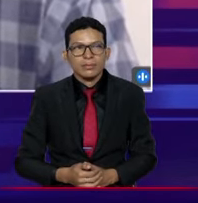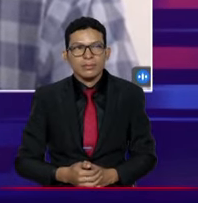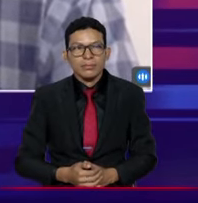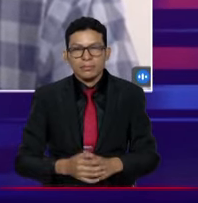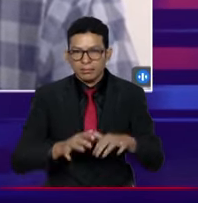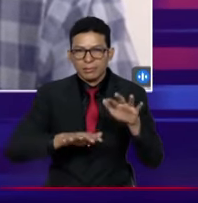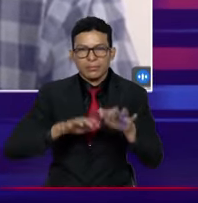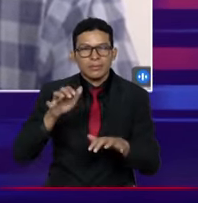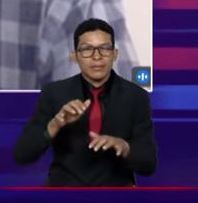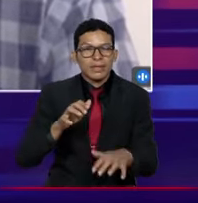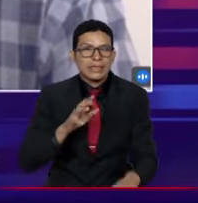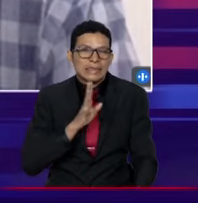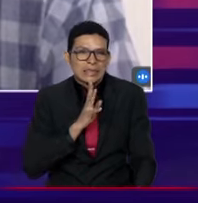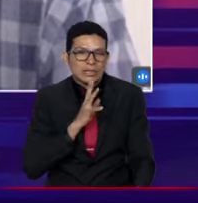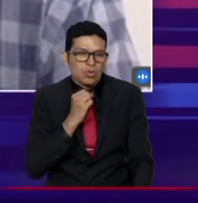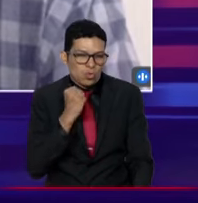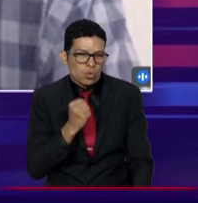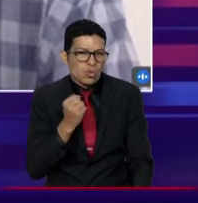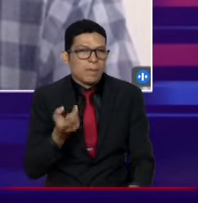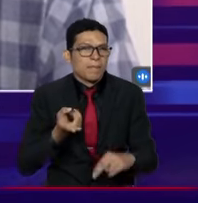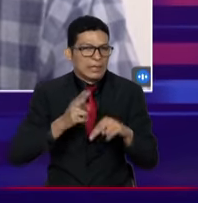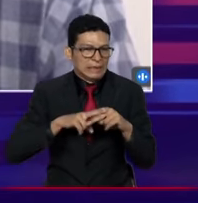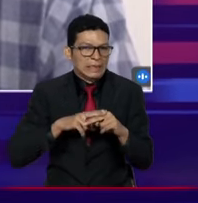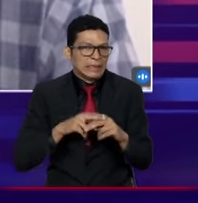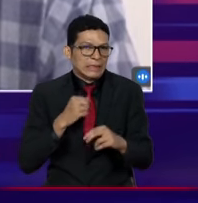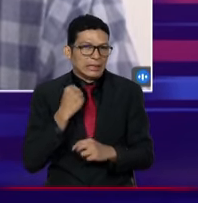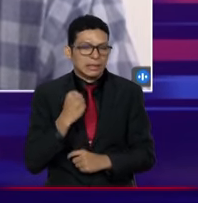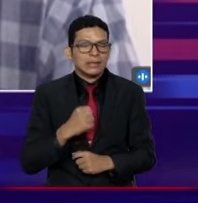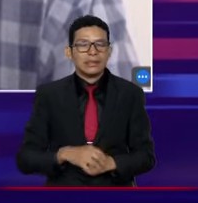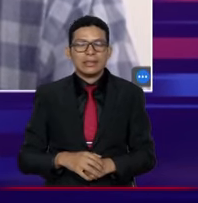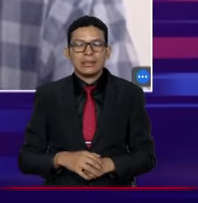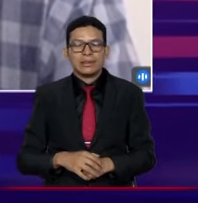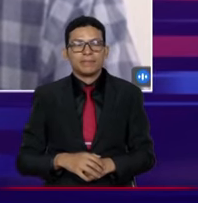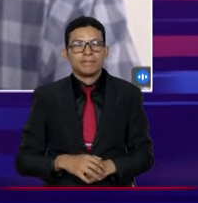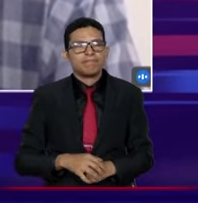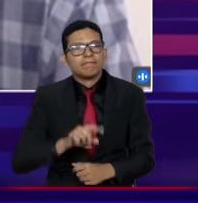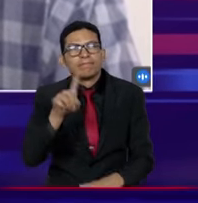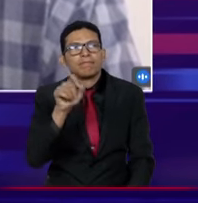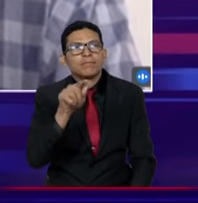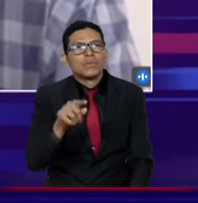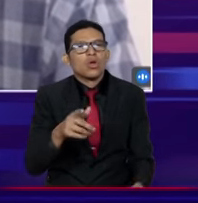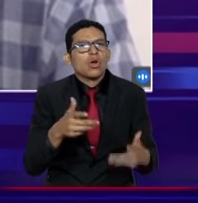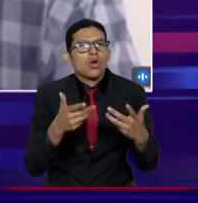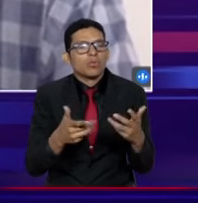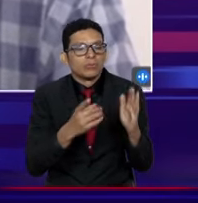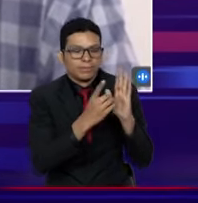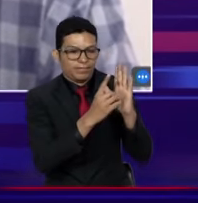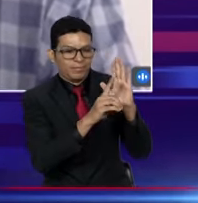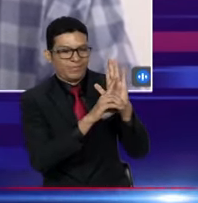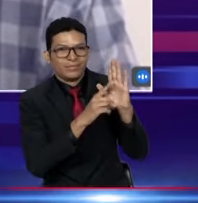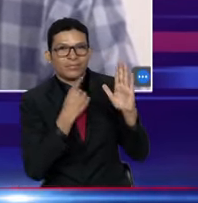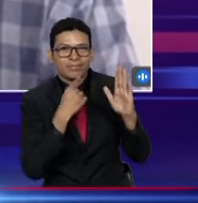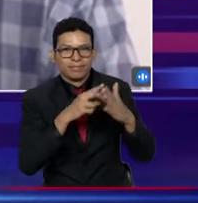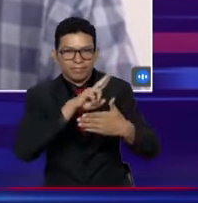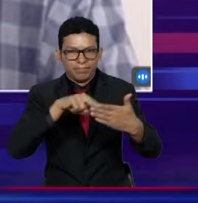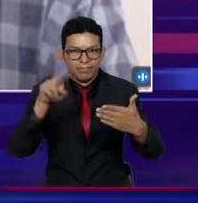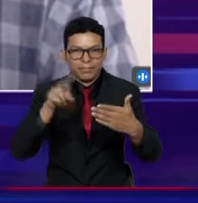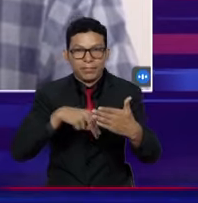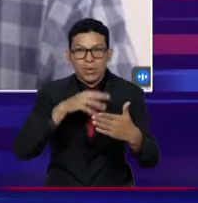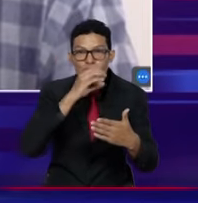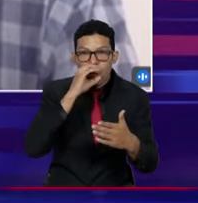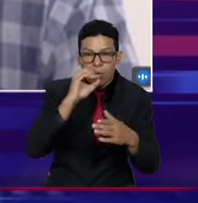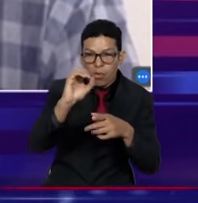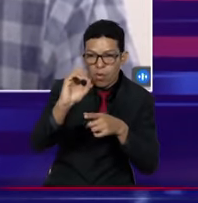Secretario, le voy a pedir que hable un poquito más fuerte y vamos a empezar de una vez con las preguntas. ¿Cómo funciona esa medida que restringe al parrillero